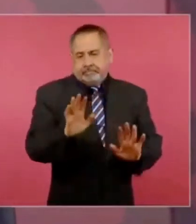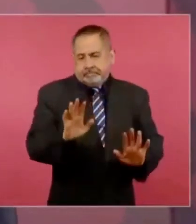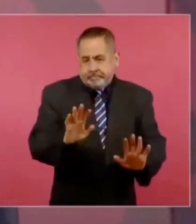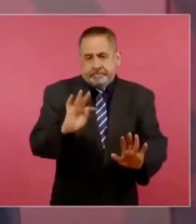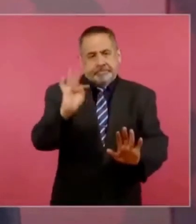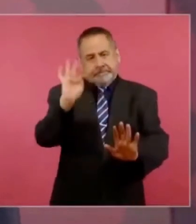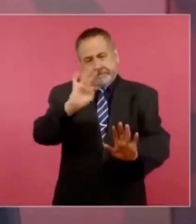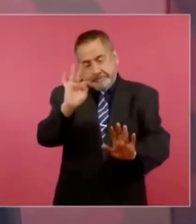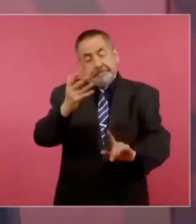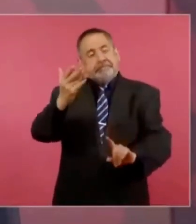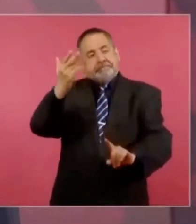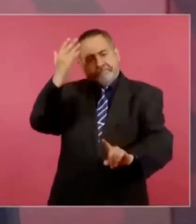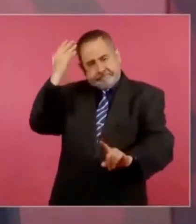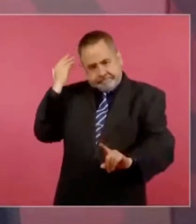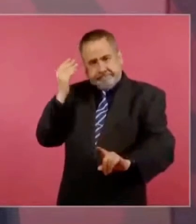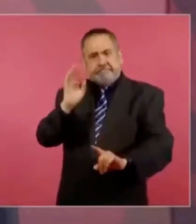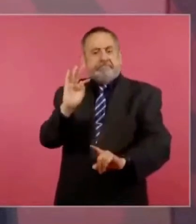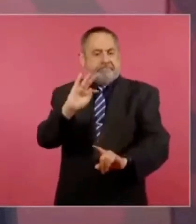Quizá